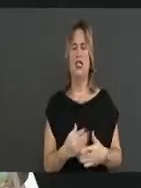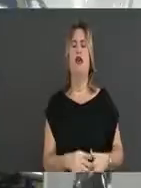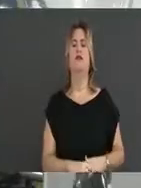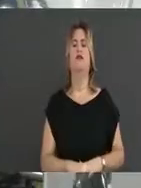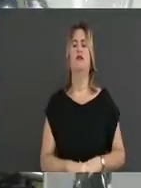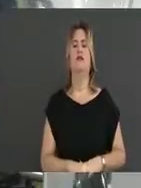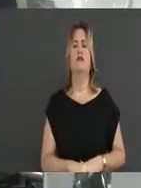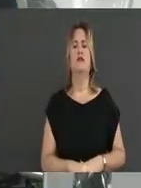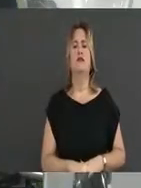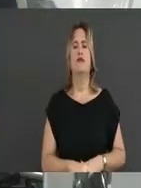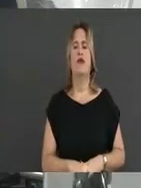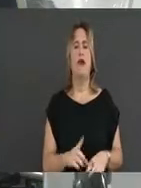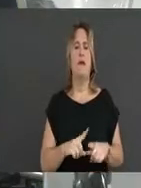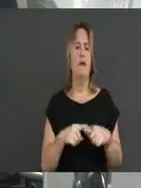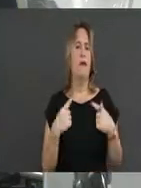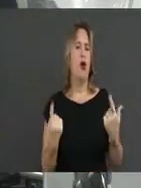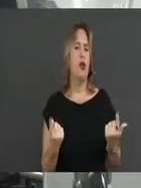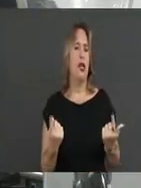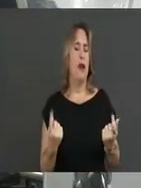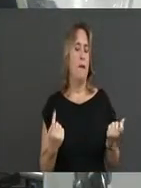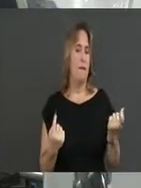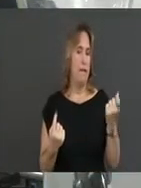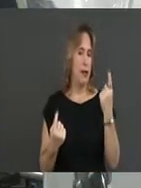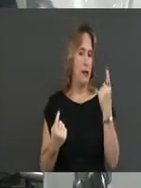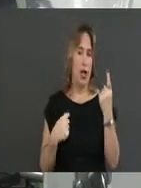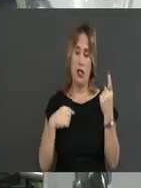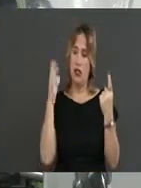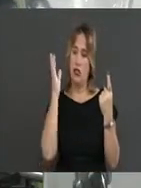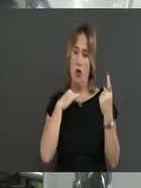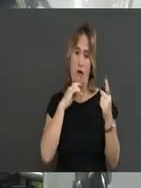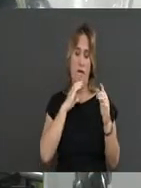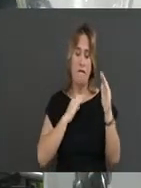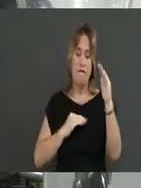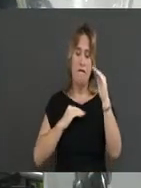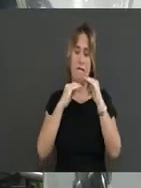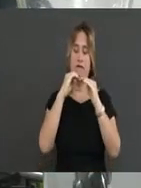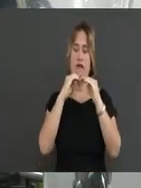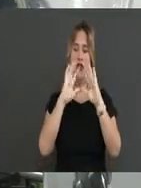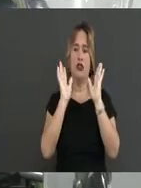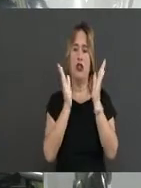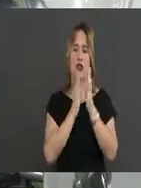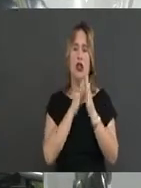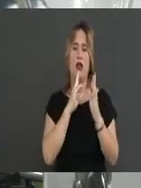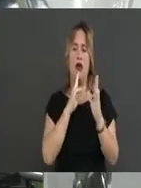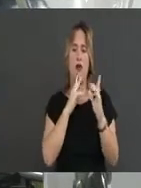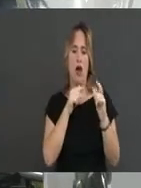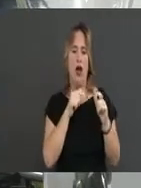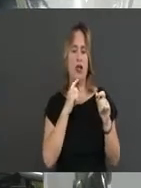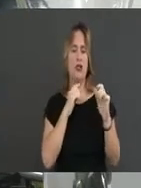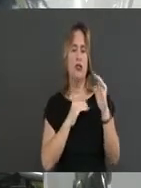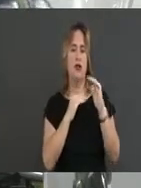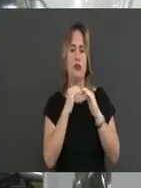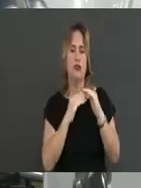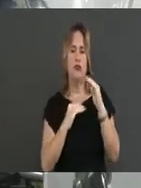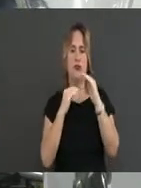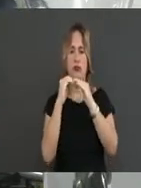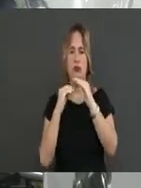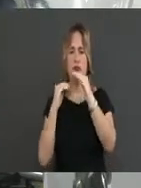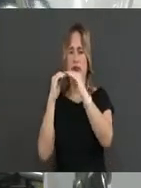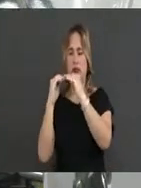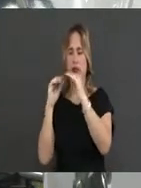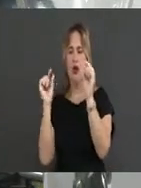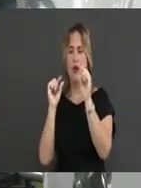ciclo. ¿Por qué? Porque en primer lugar ya no tienen que llenar toda su capacidad de almacenaje. Ellos lo que van a ir completando, porque